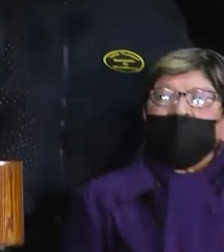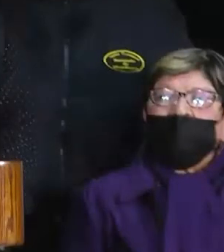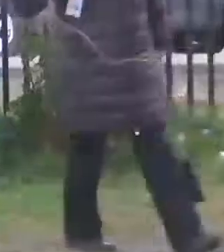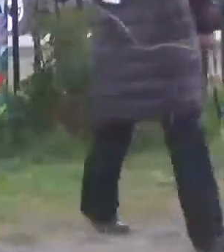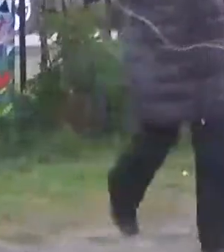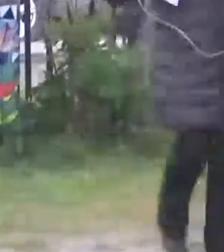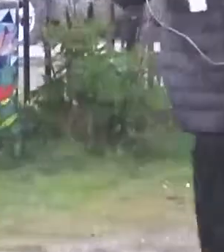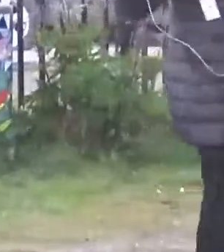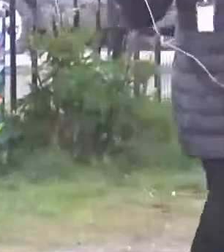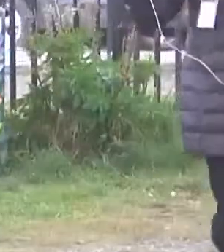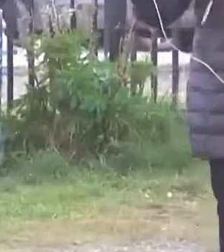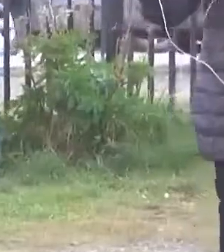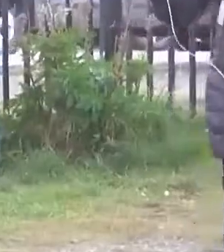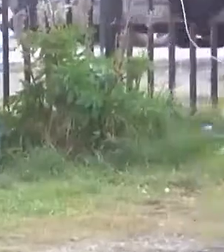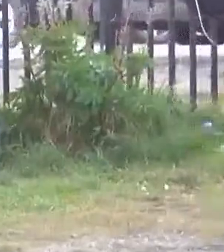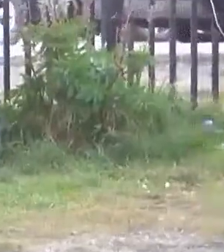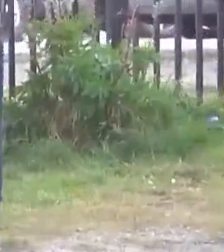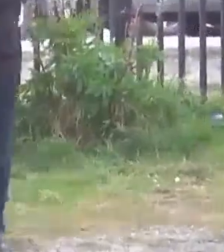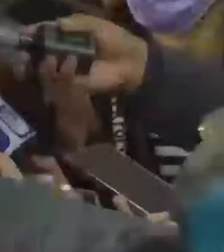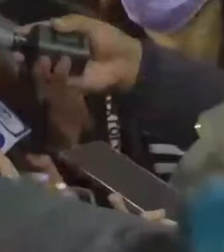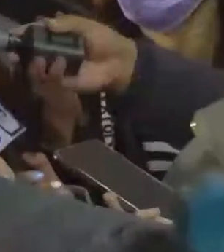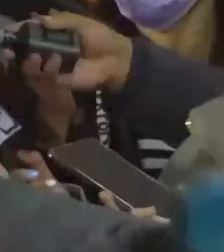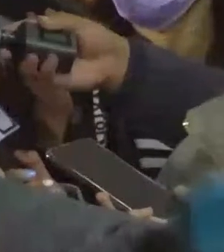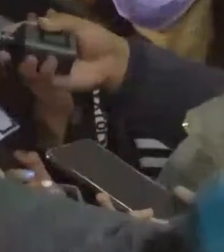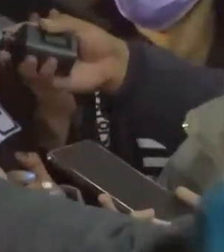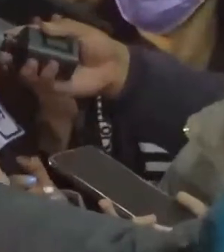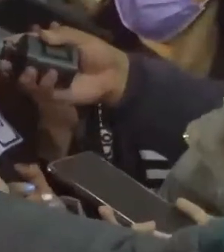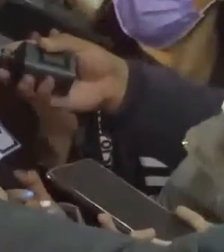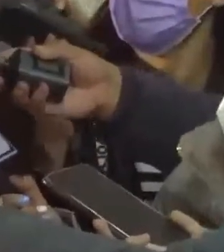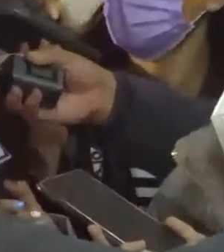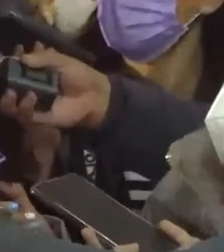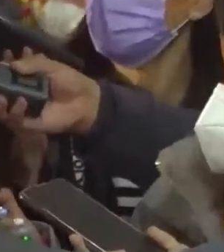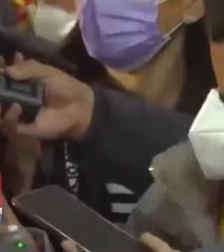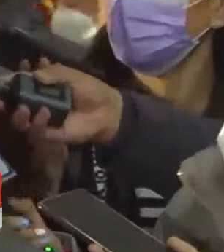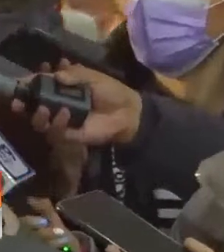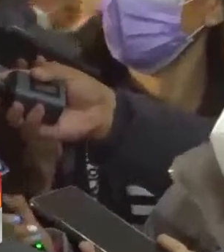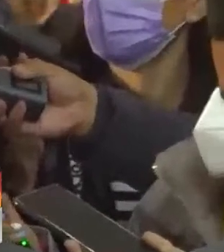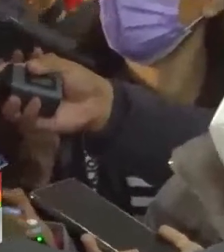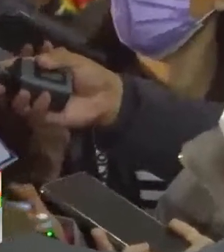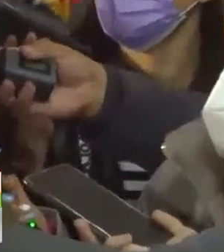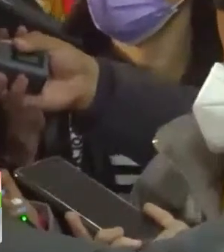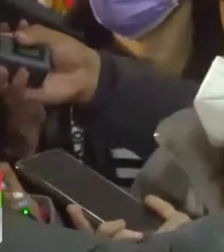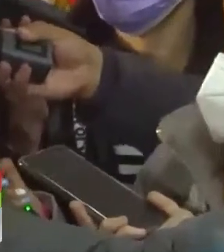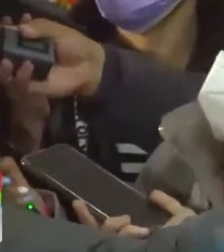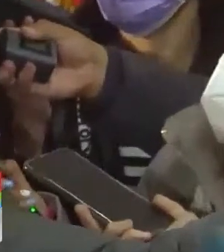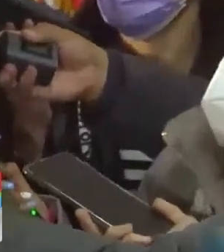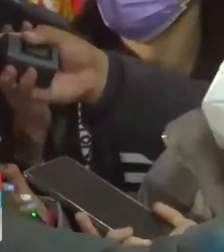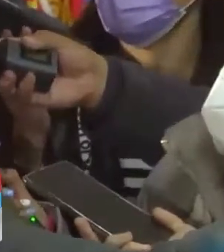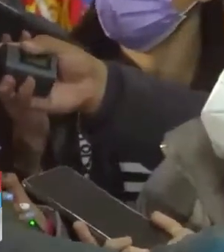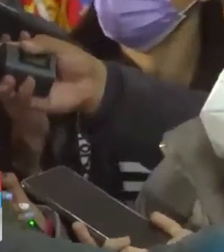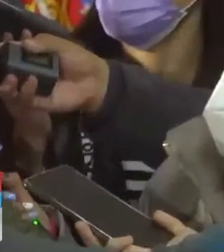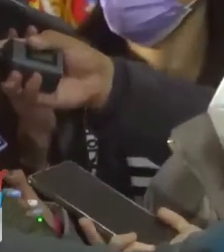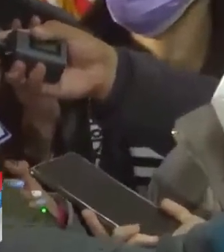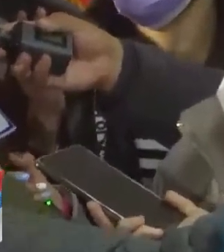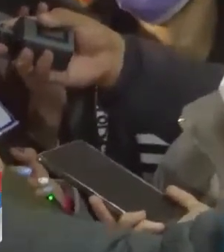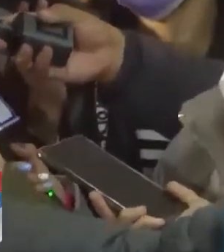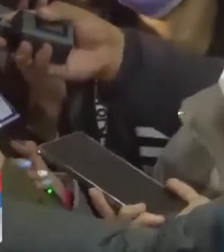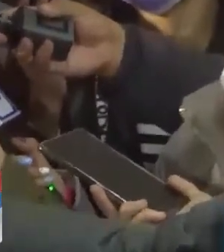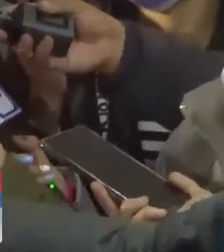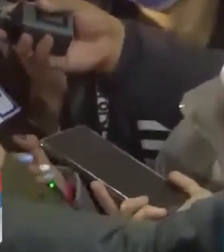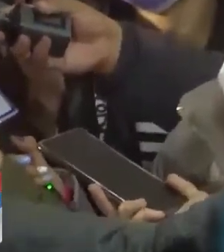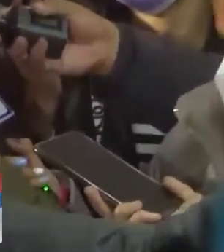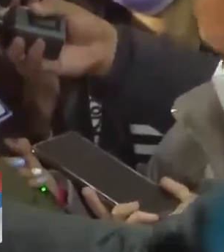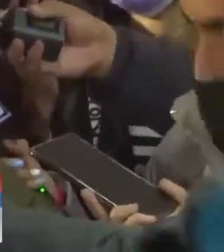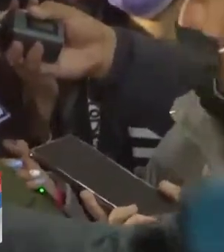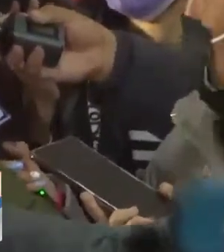regionales. El gobierno, la Subdere, la DIPRES, va a contar con un contingente especial de profesionales, 60 profesionales que van a ir a